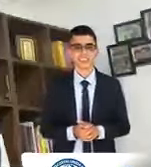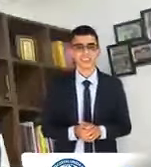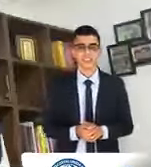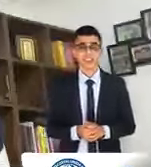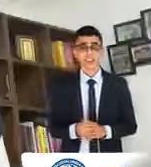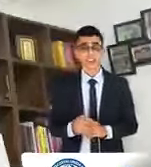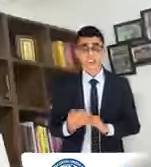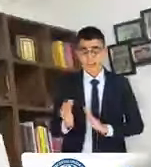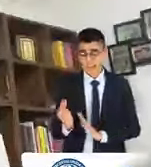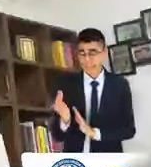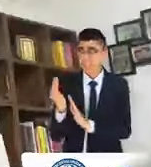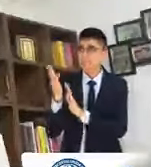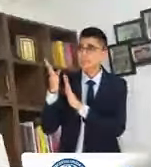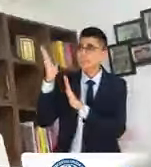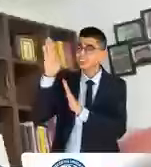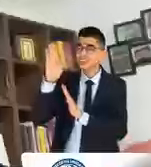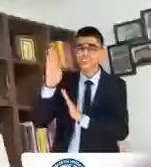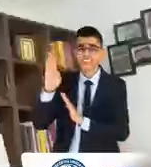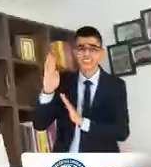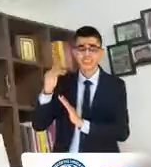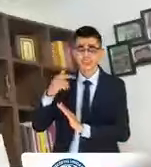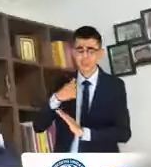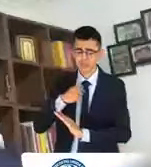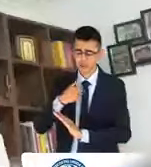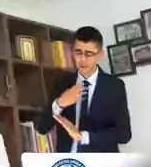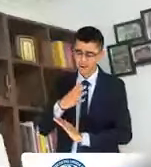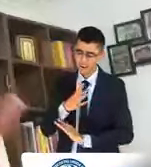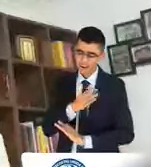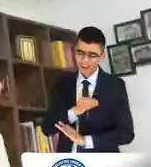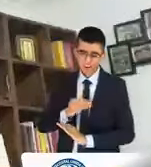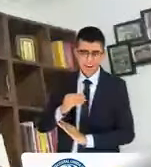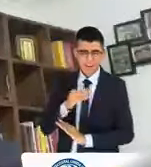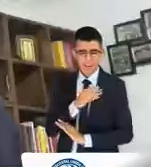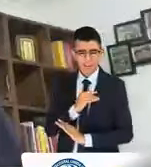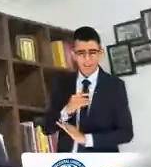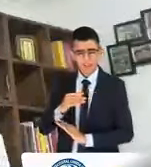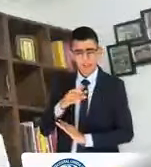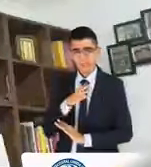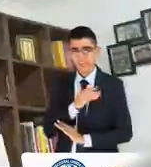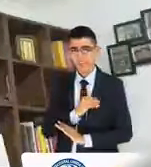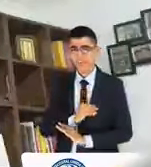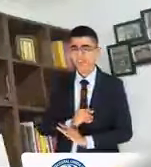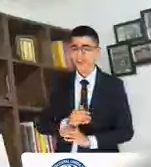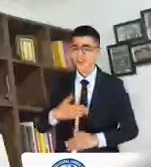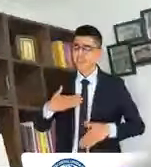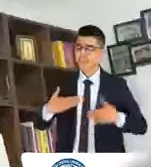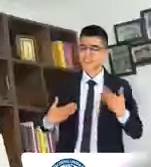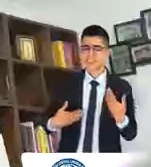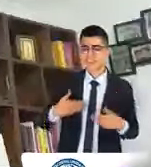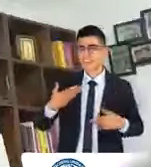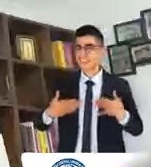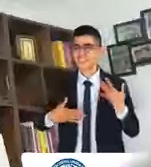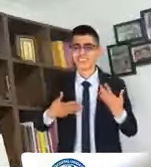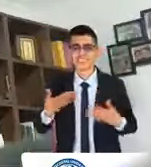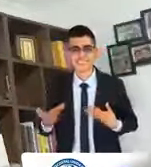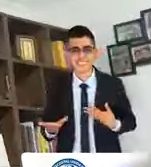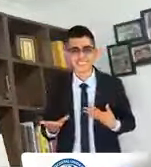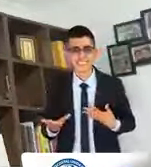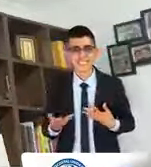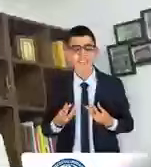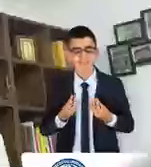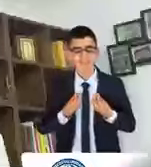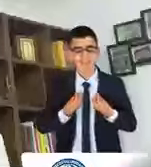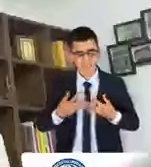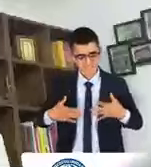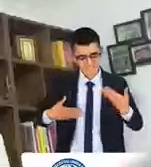hay plenitud de gozo, delicias a su diestra para siempre. Amigo, no siga en esa